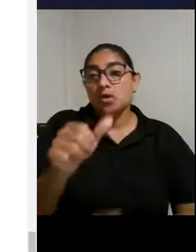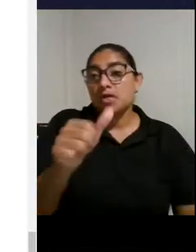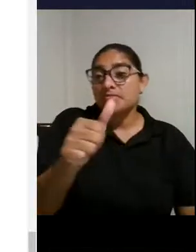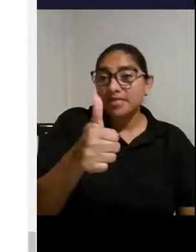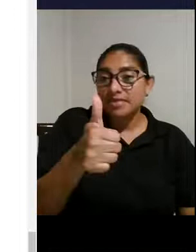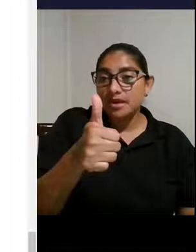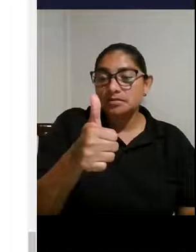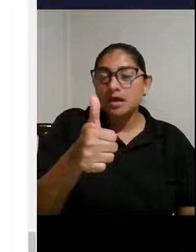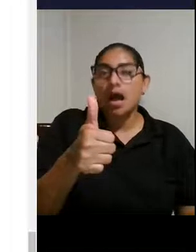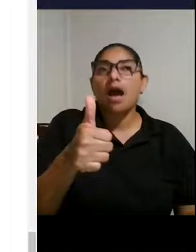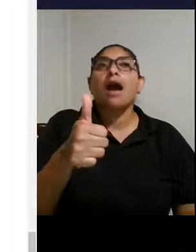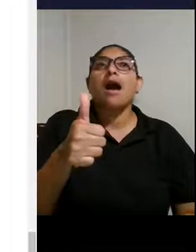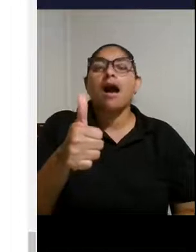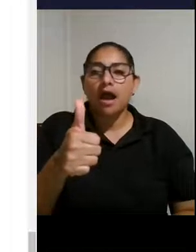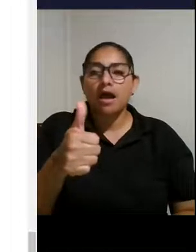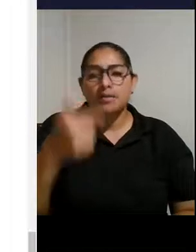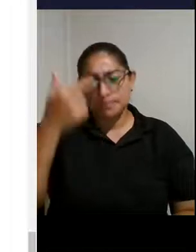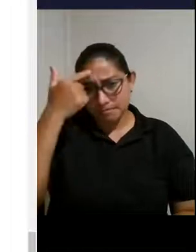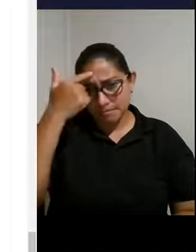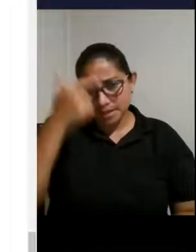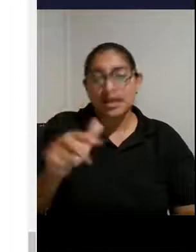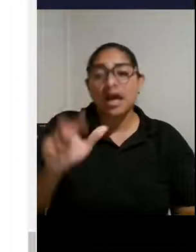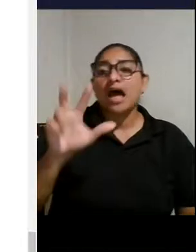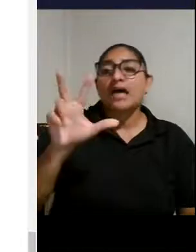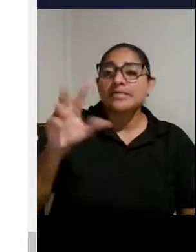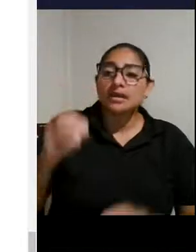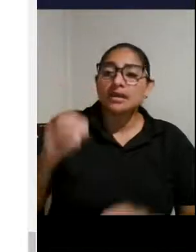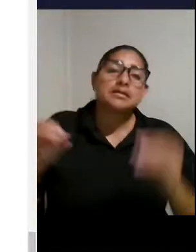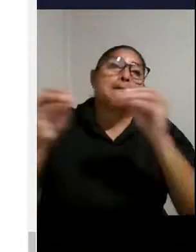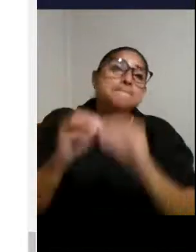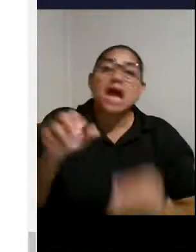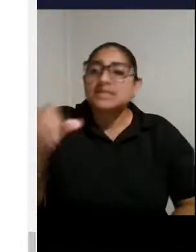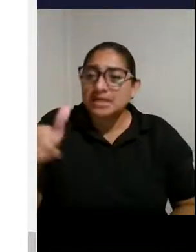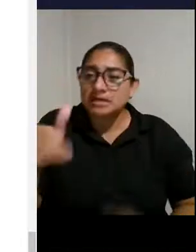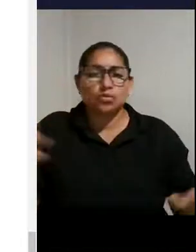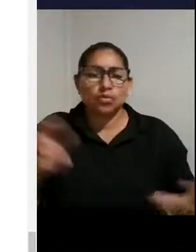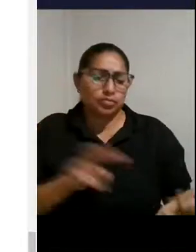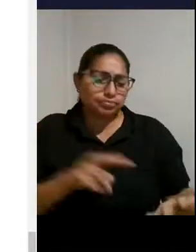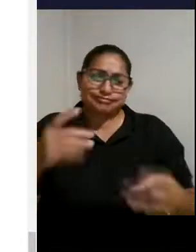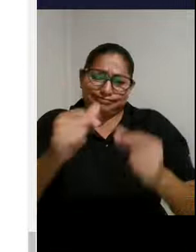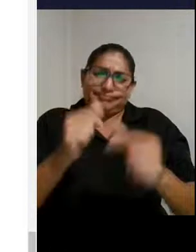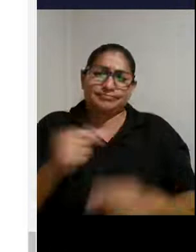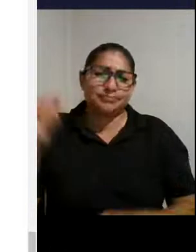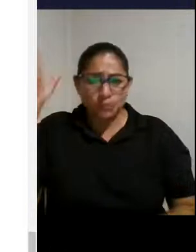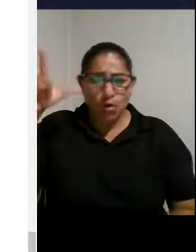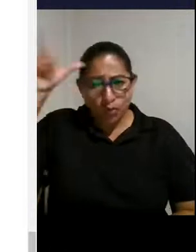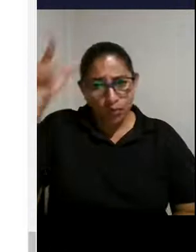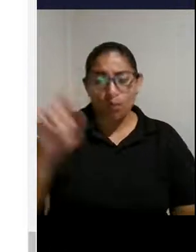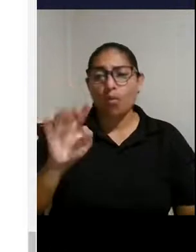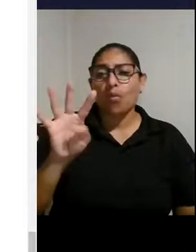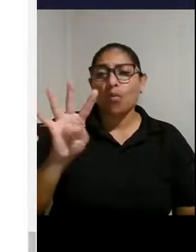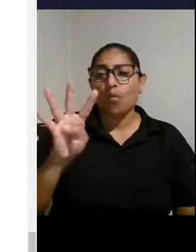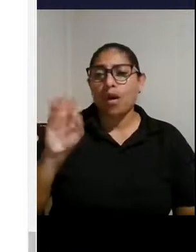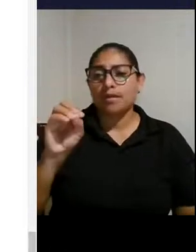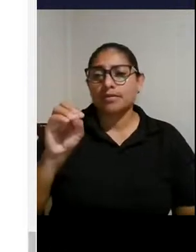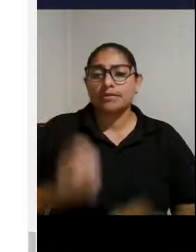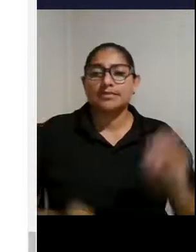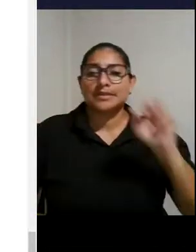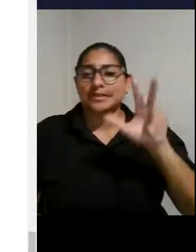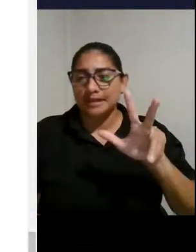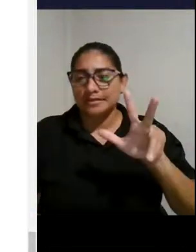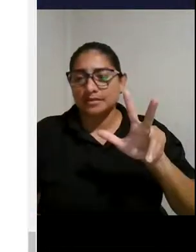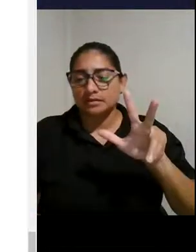unidades, no es necesario que usted copie 30 más 10. ¿De acuerdo? Nosotros pues ya entendemos que si usted produce